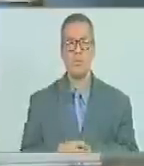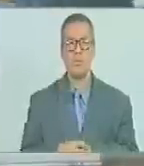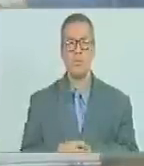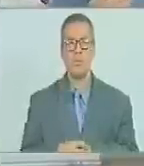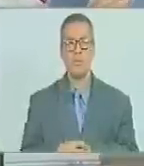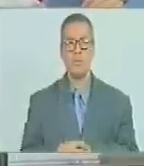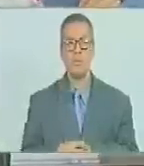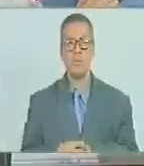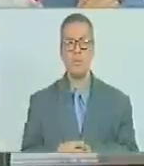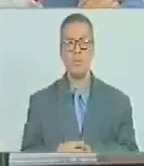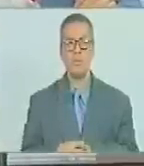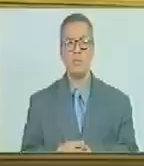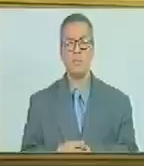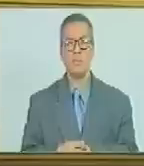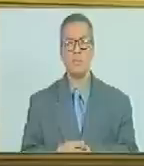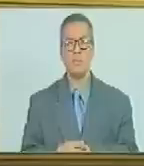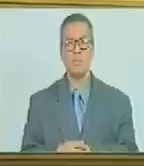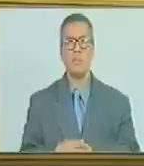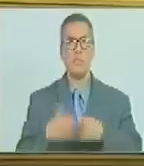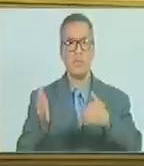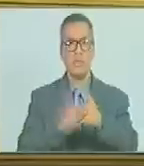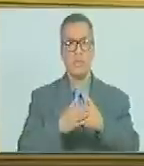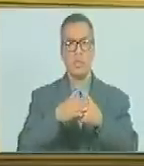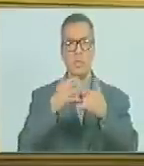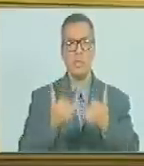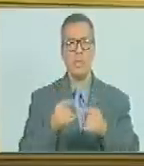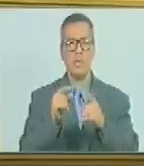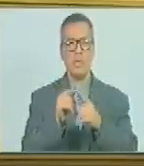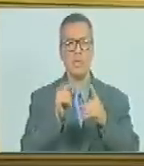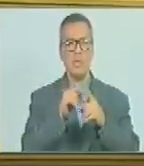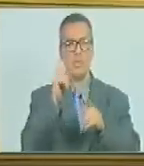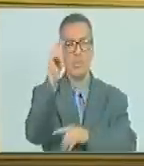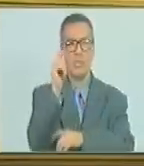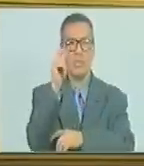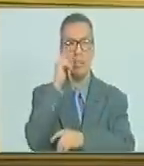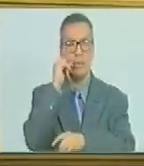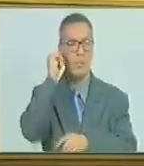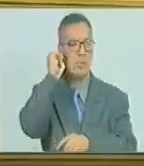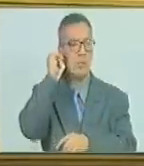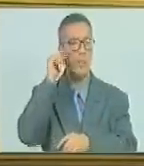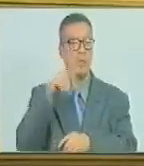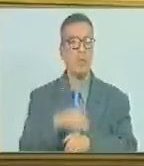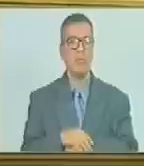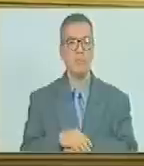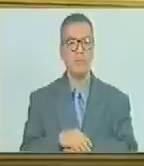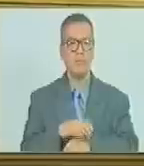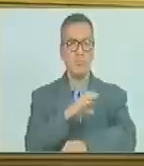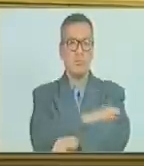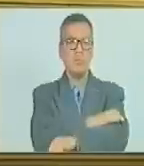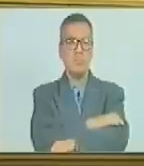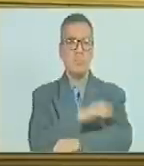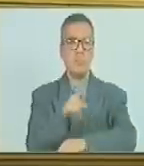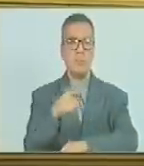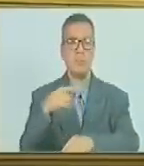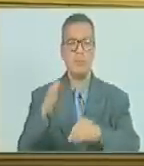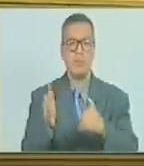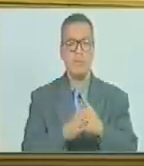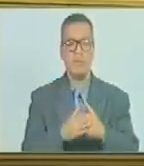misceláneo. Vamos a cerrar el derecho de palabra con la venia de los diputados opositores y las diputadas opositoras. Se